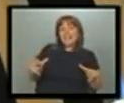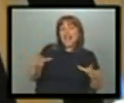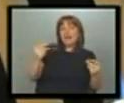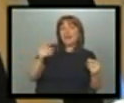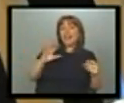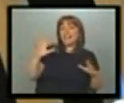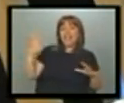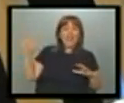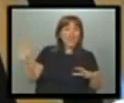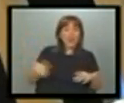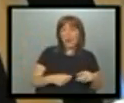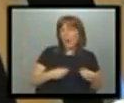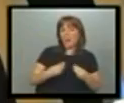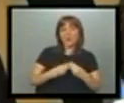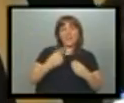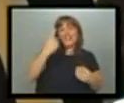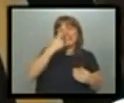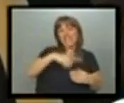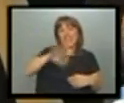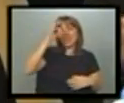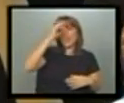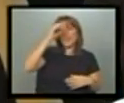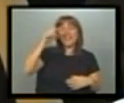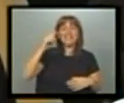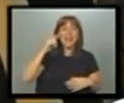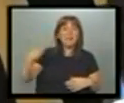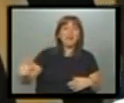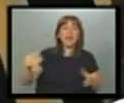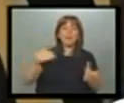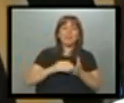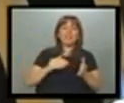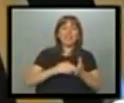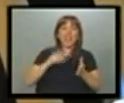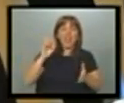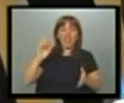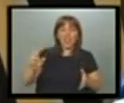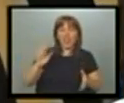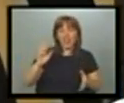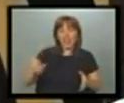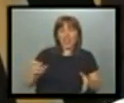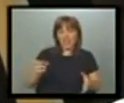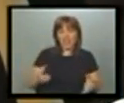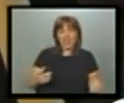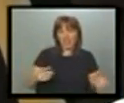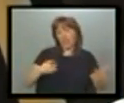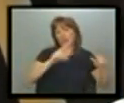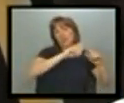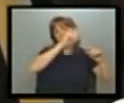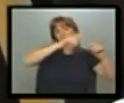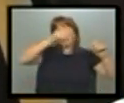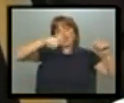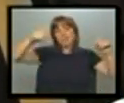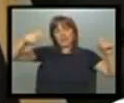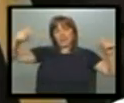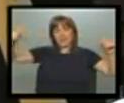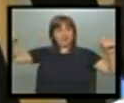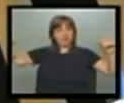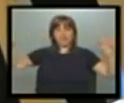son 120 mil millones de dólares. Y yo lo tengo que escribir acá, no me alcanza este plasma.